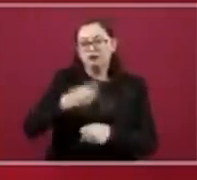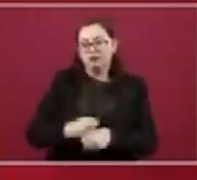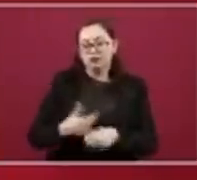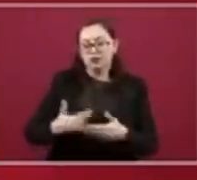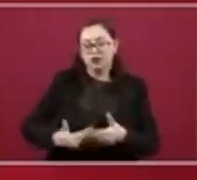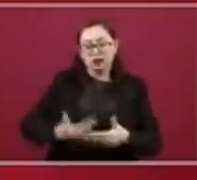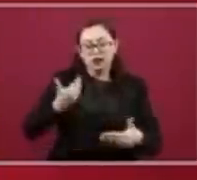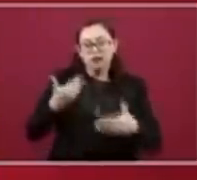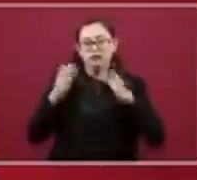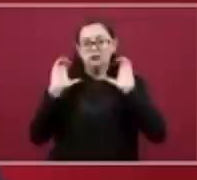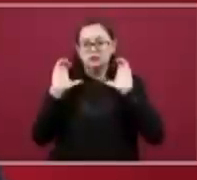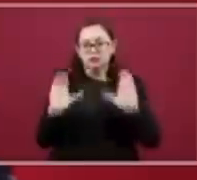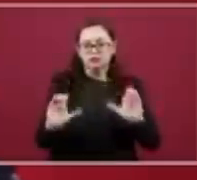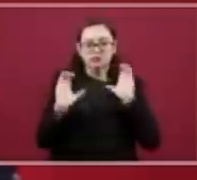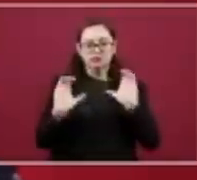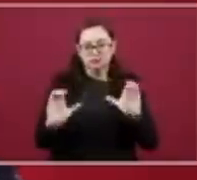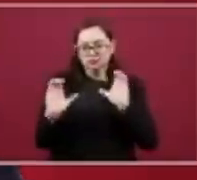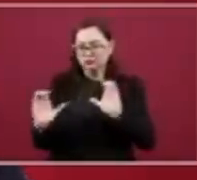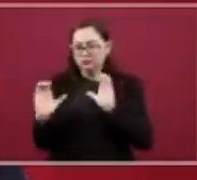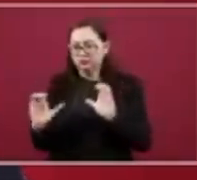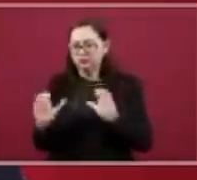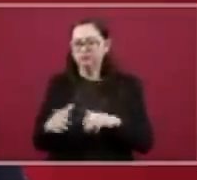preventivo.